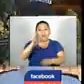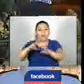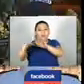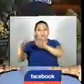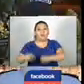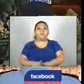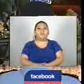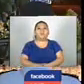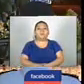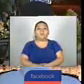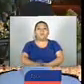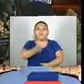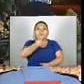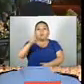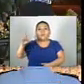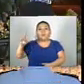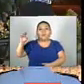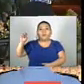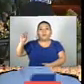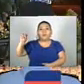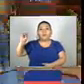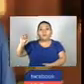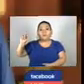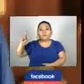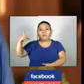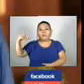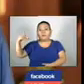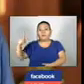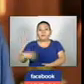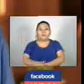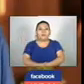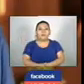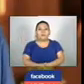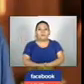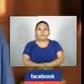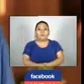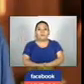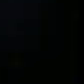Managua. Donaldo Hernández, Voz América, Managua.